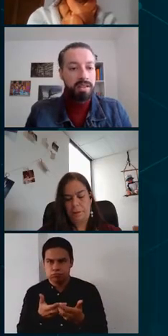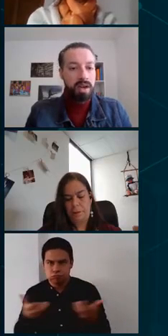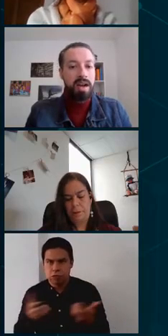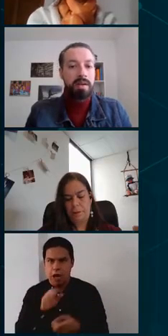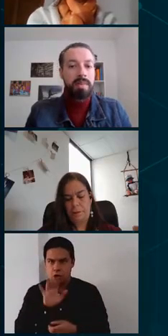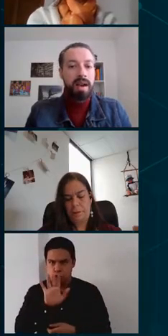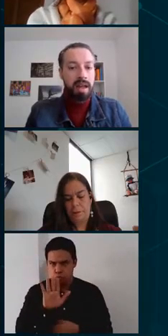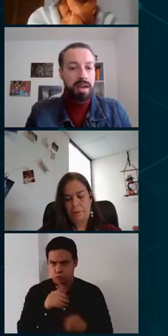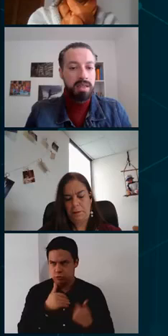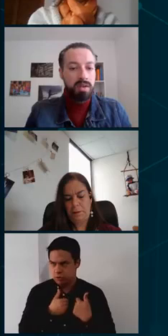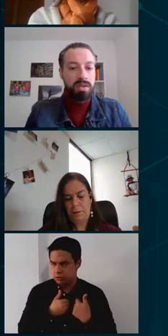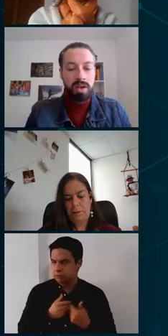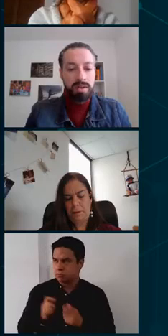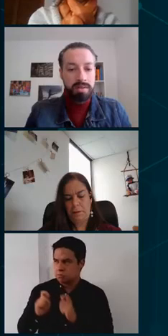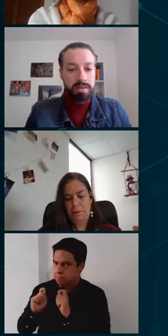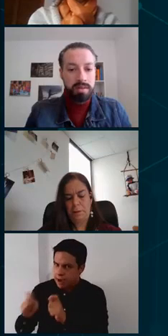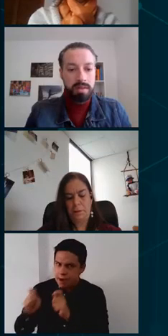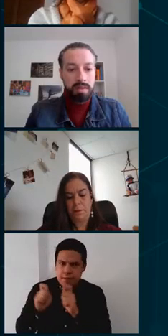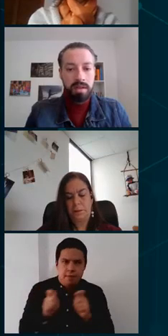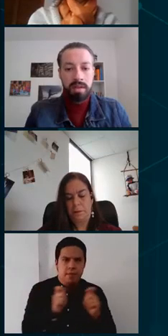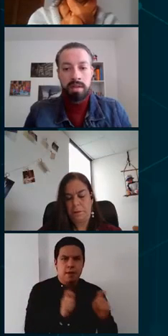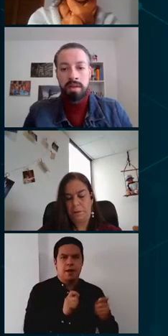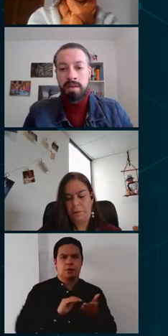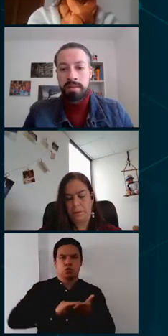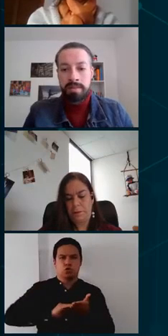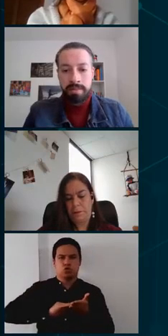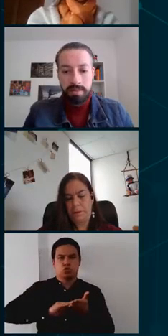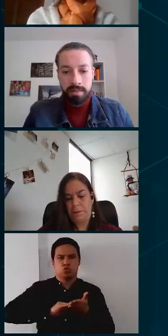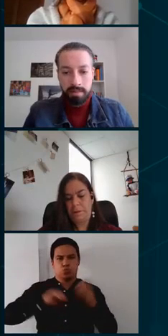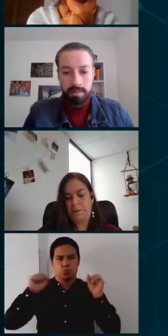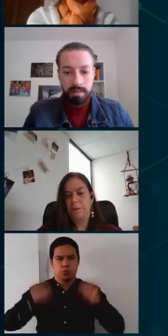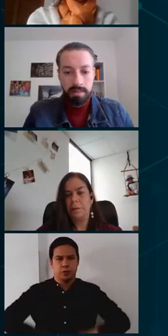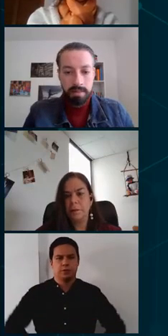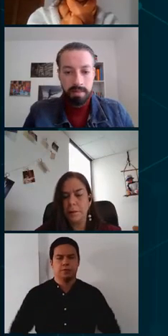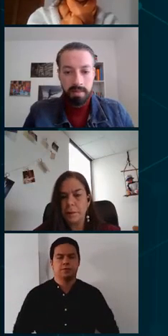empezarlas a direccionar para darle solución.